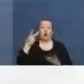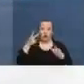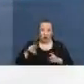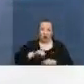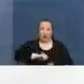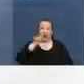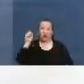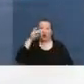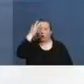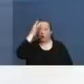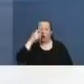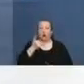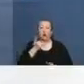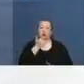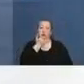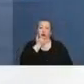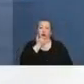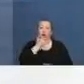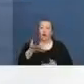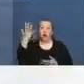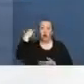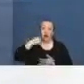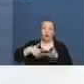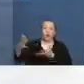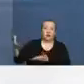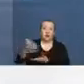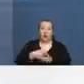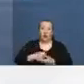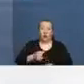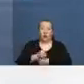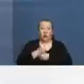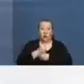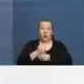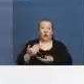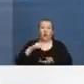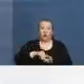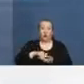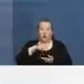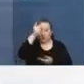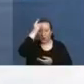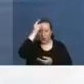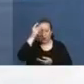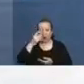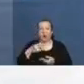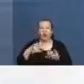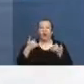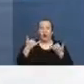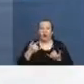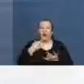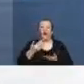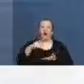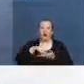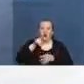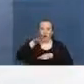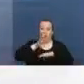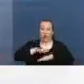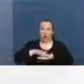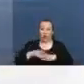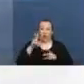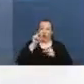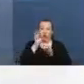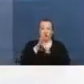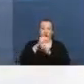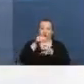porque es más lo que se recuperó que lo que tenemos que pagar por esos juicios por eso tengo una responsabilidad como funcionario no haces nada